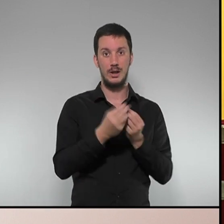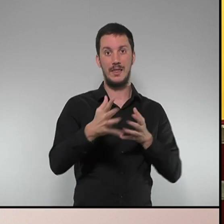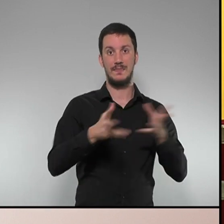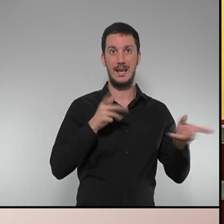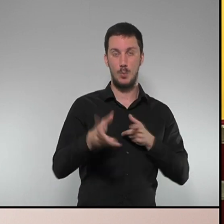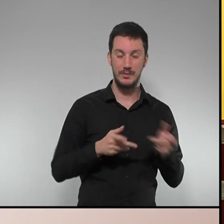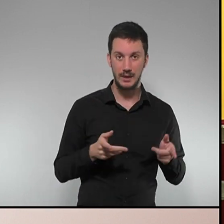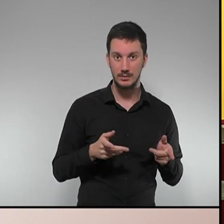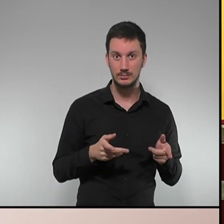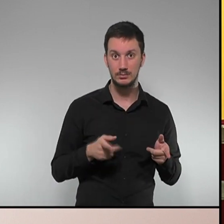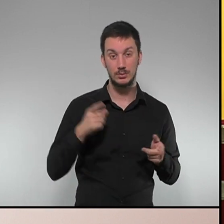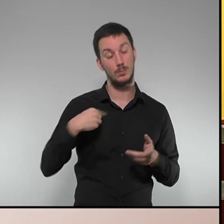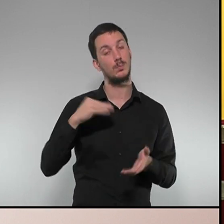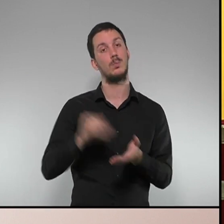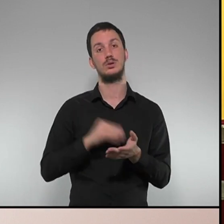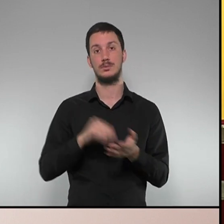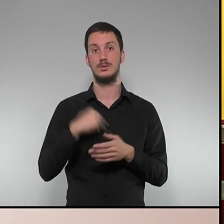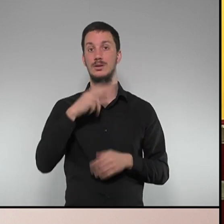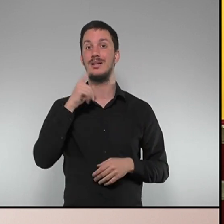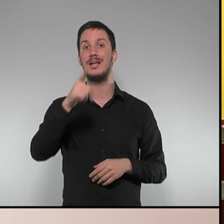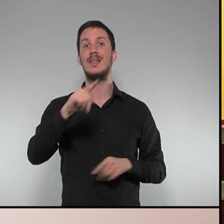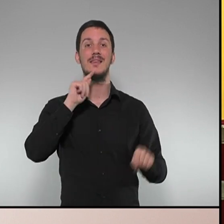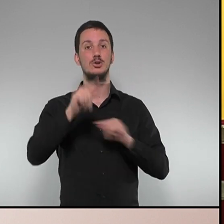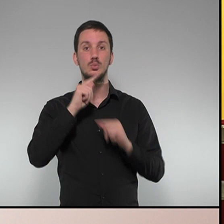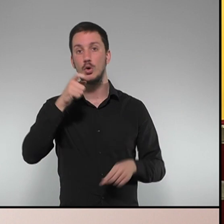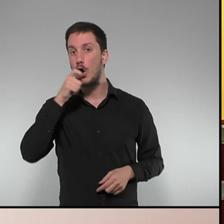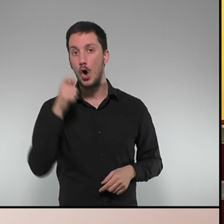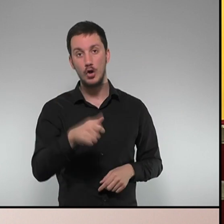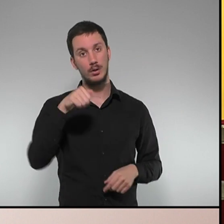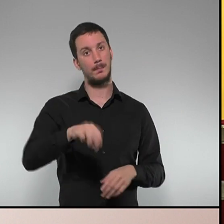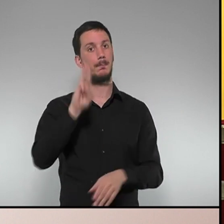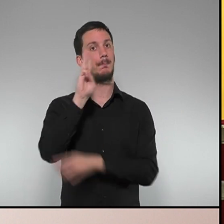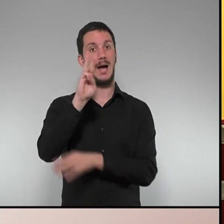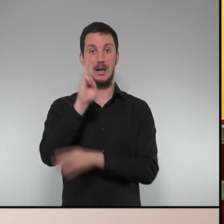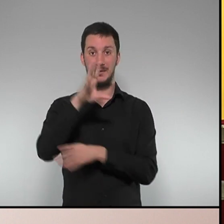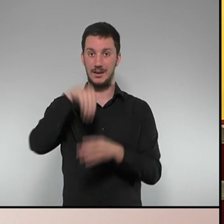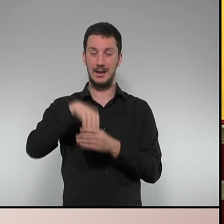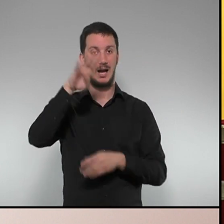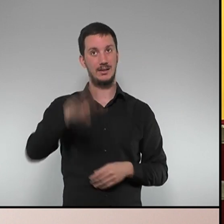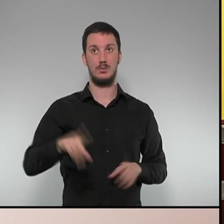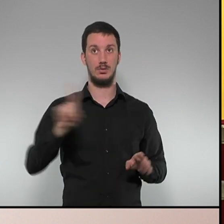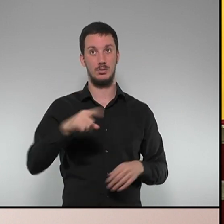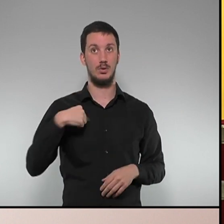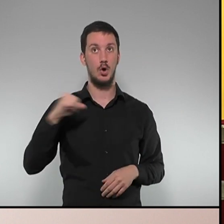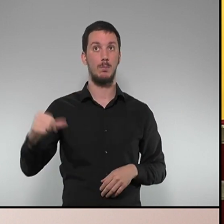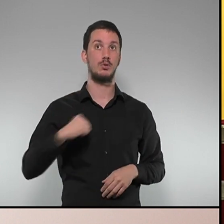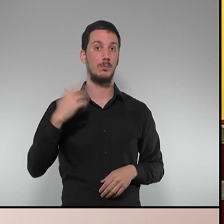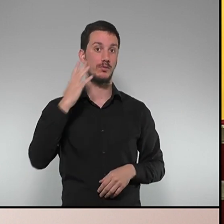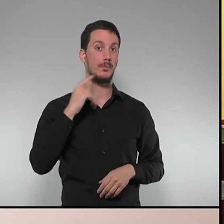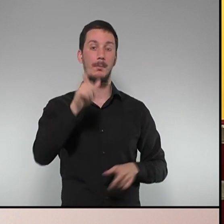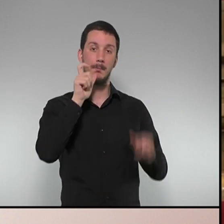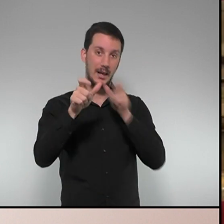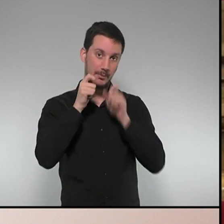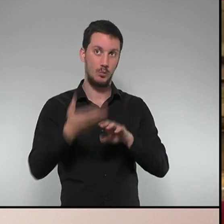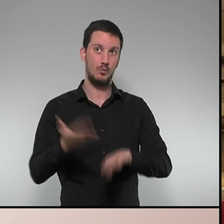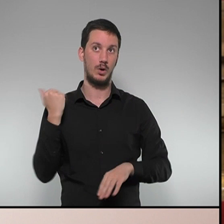i ho hem dit moltíssimes vegades aquí. Aquest discurs d'odi no té cabuda al Parlament de Catalunya. Li dono l'oportunitat de retirar aquestes paraules.